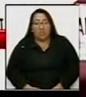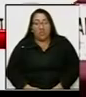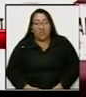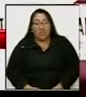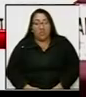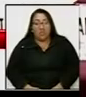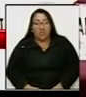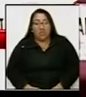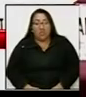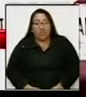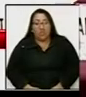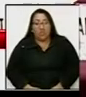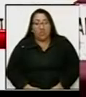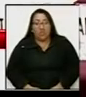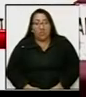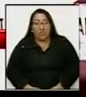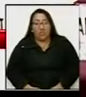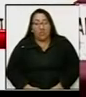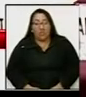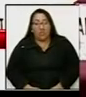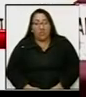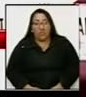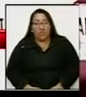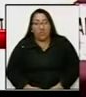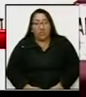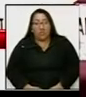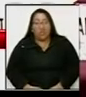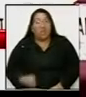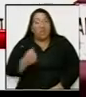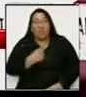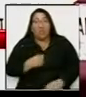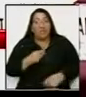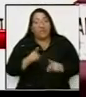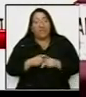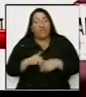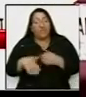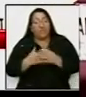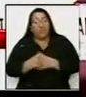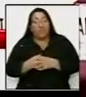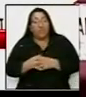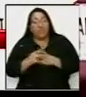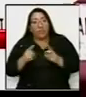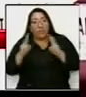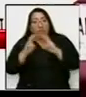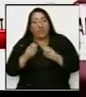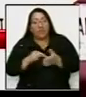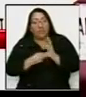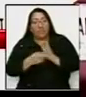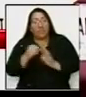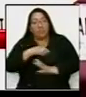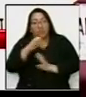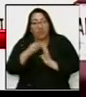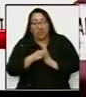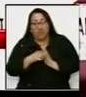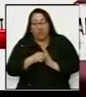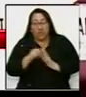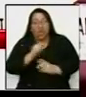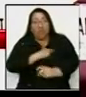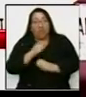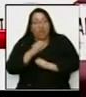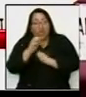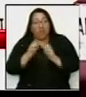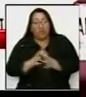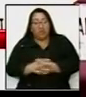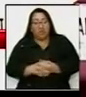lamento también que los criterios de evaluación de esa trayectoria que contenía el proyecto del Poder